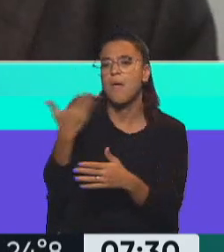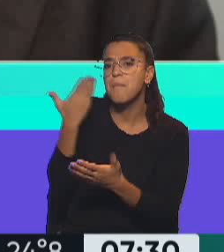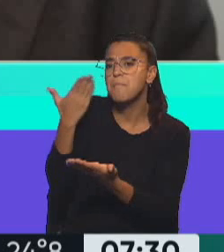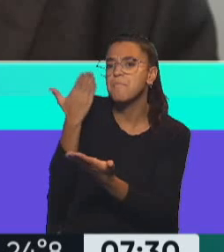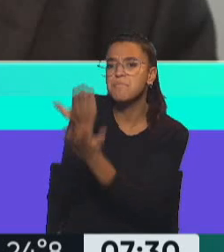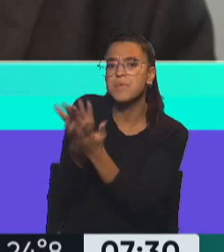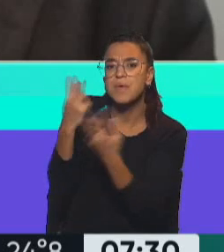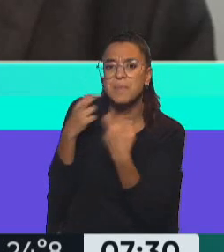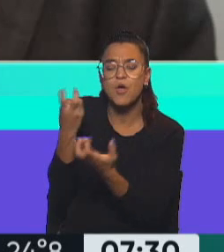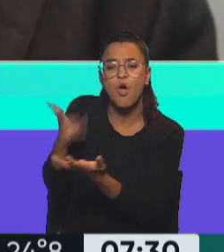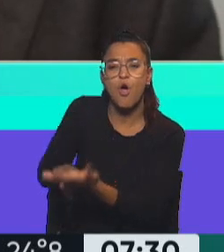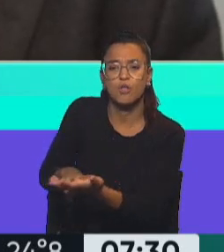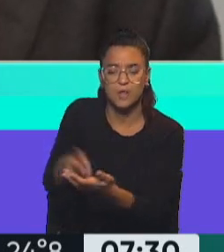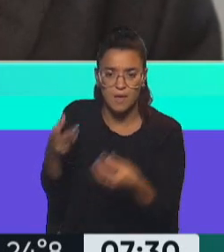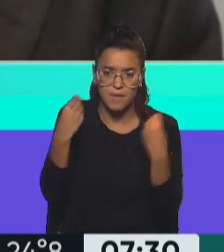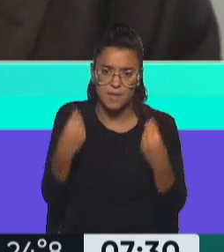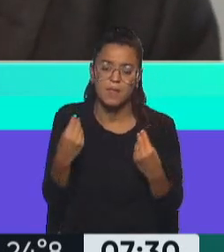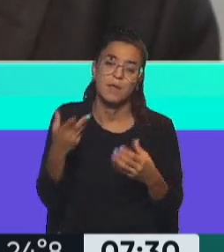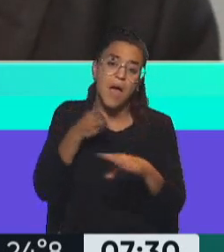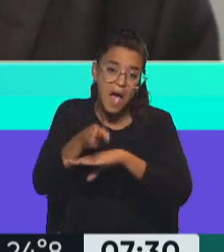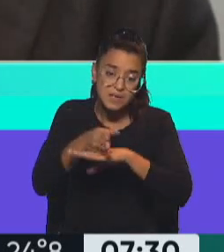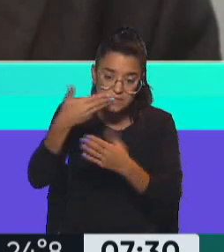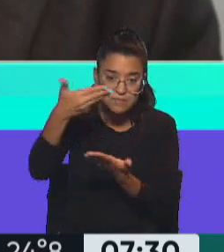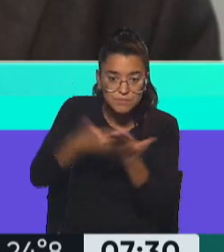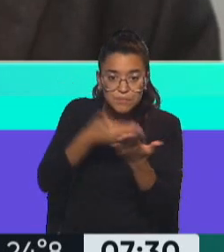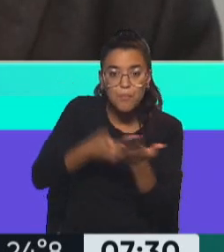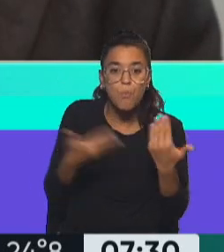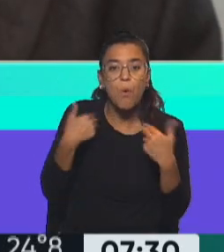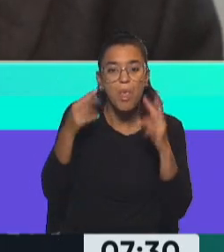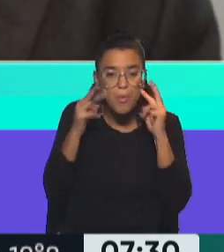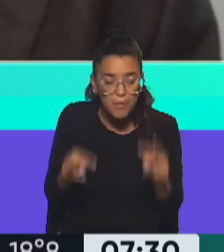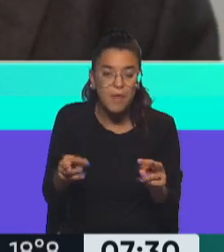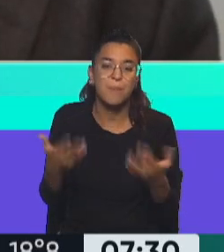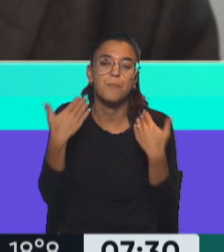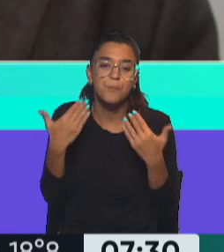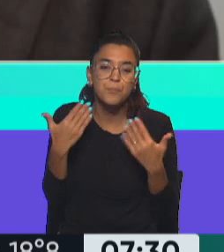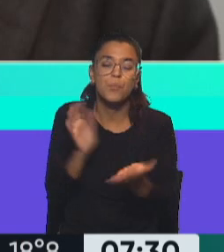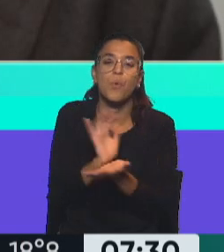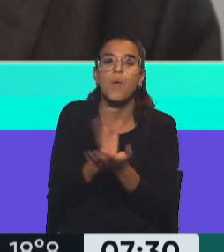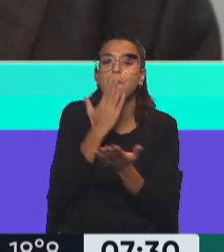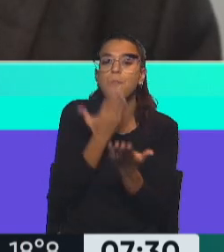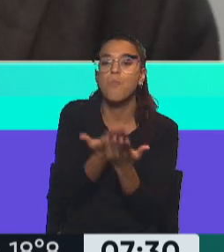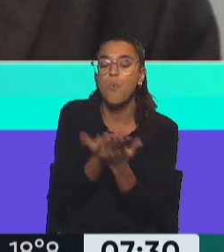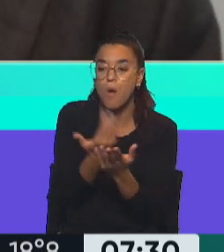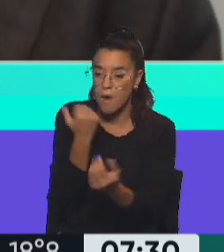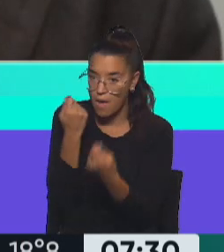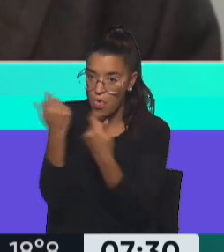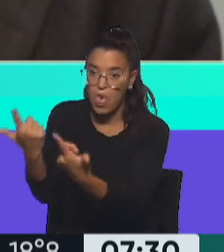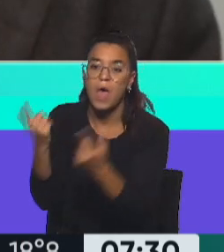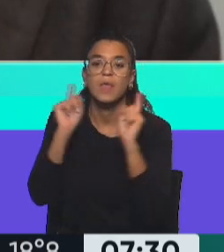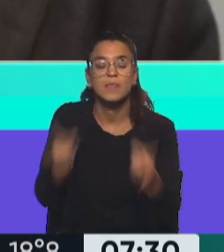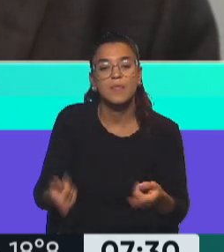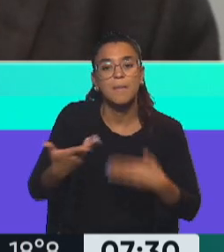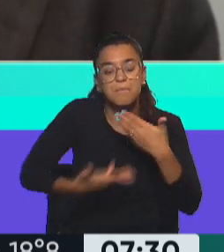en un expediente? Bueno, básicamente tener acceso al expediente, poder proponer medidas de prueba, proponer